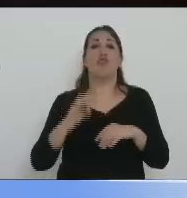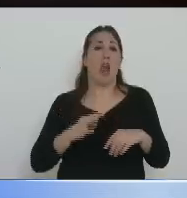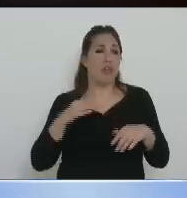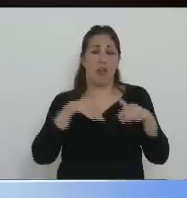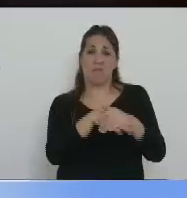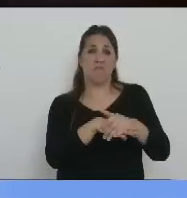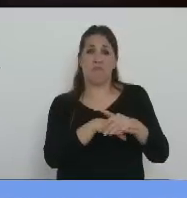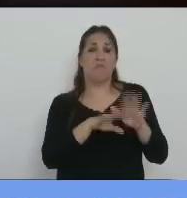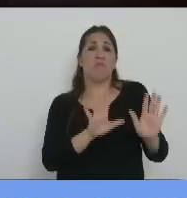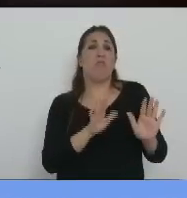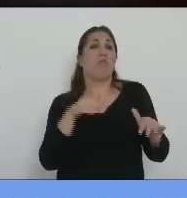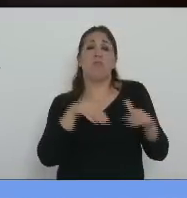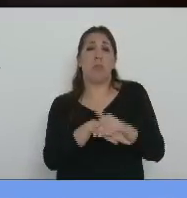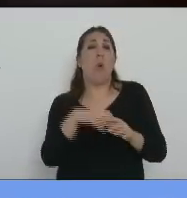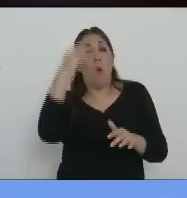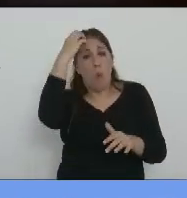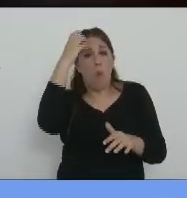la corte no lo trata